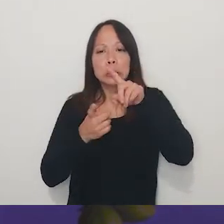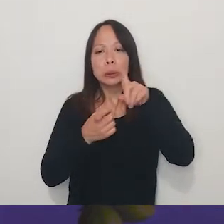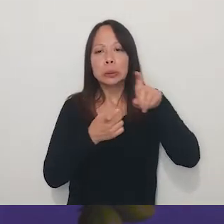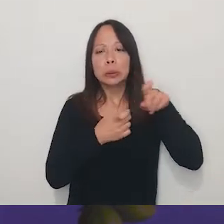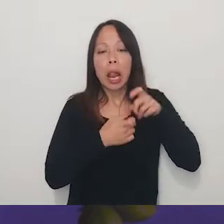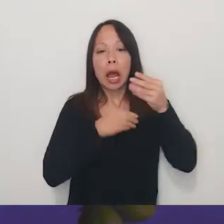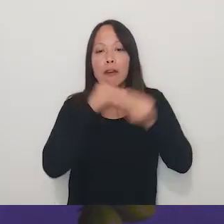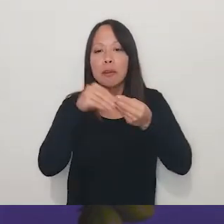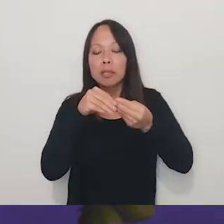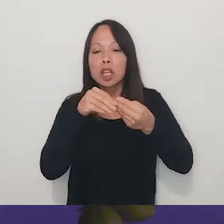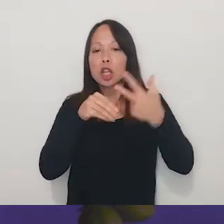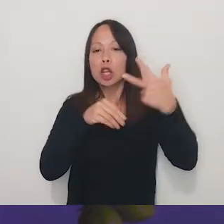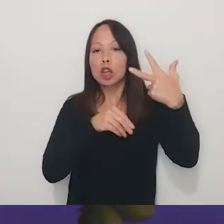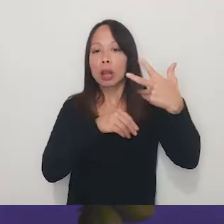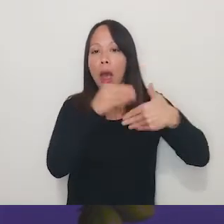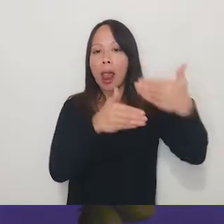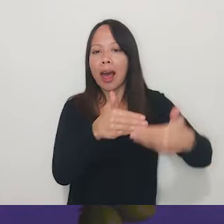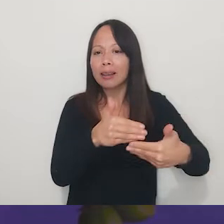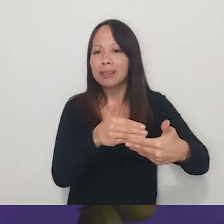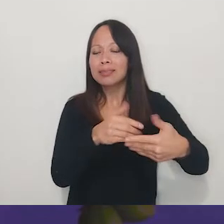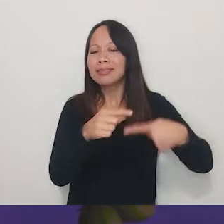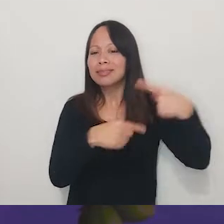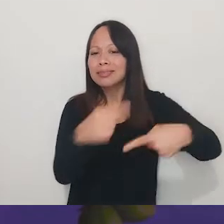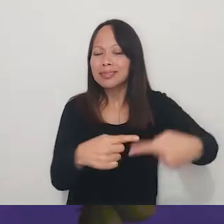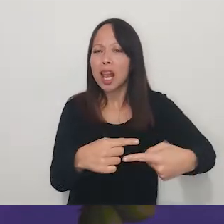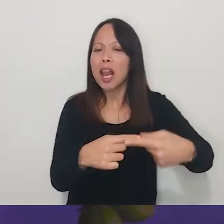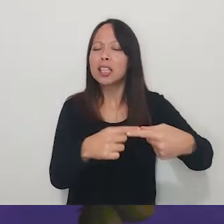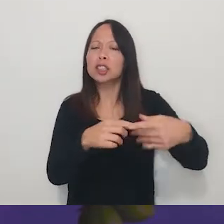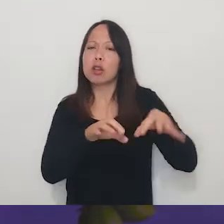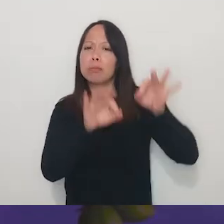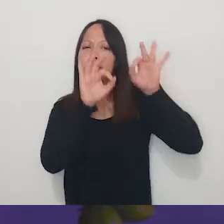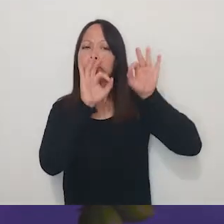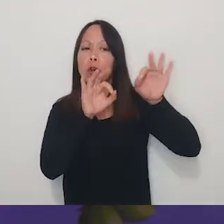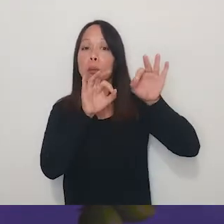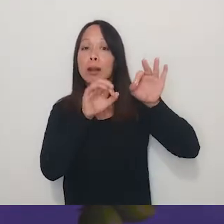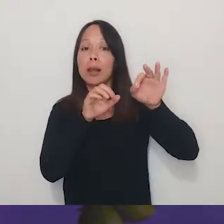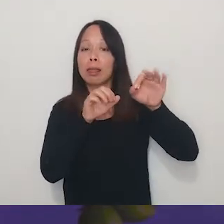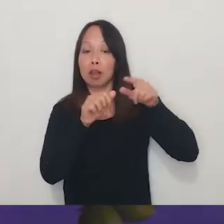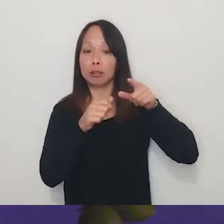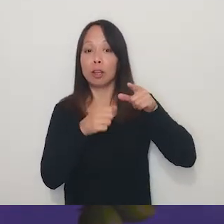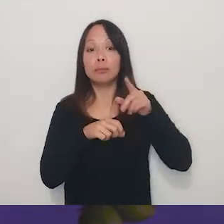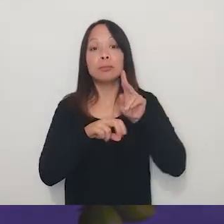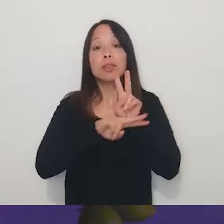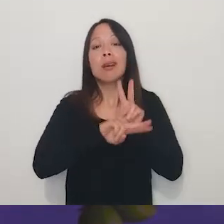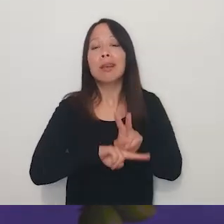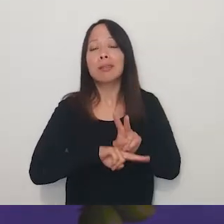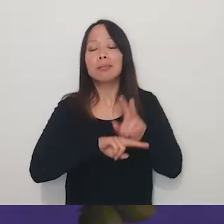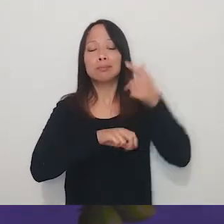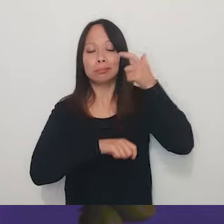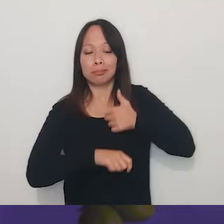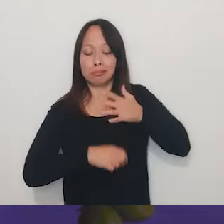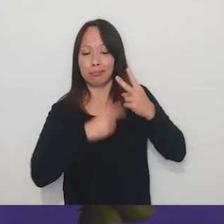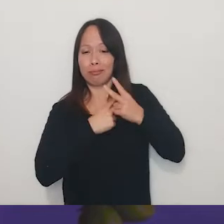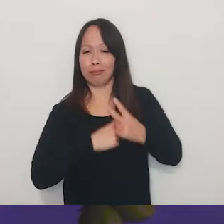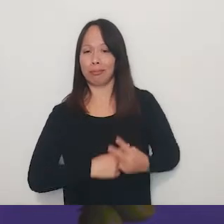Hacer un familiograma completo, de 3 generaciones por lo menos, completo, bien completo, todo es importante, un examen físico exhaustivo, ver todos